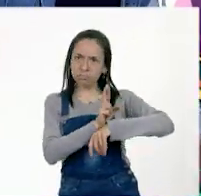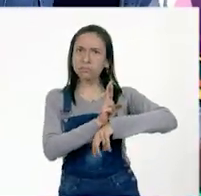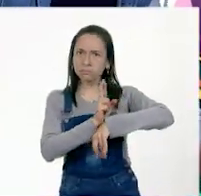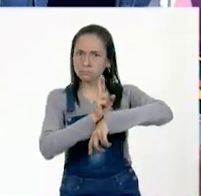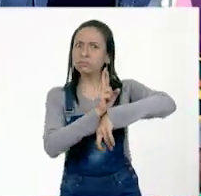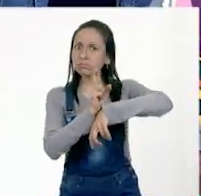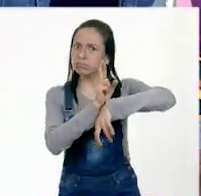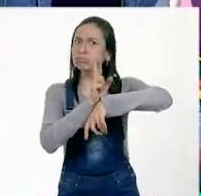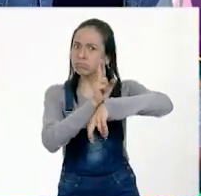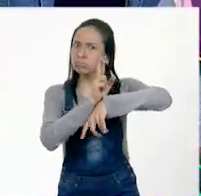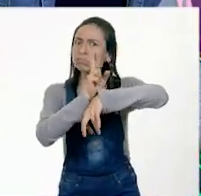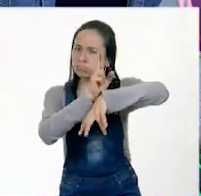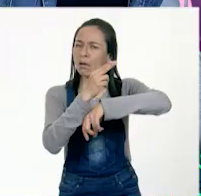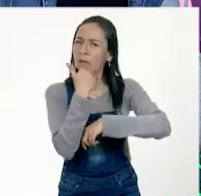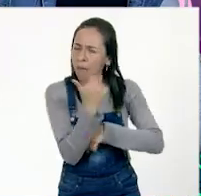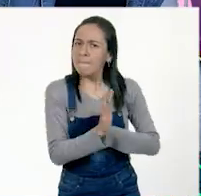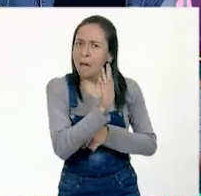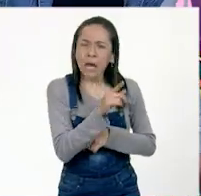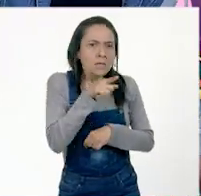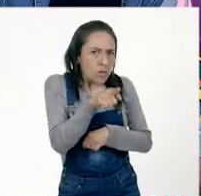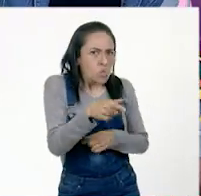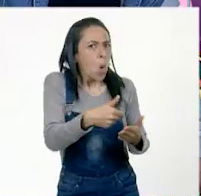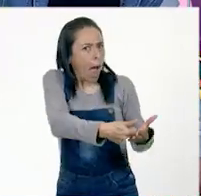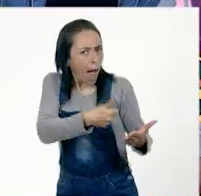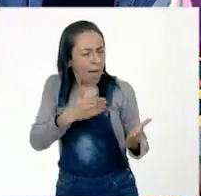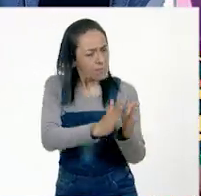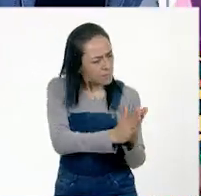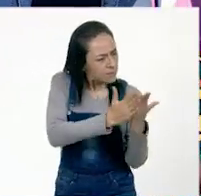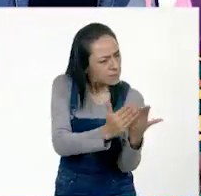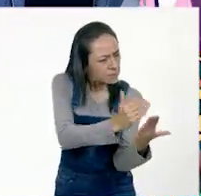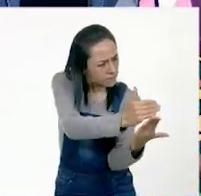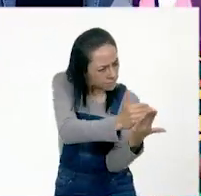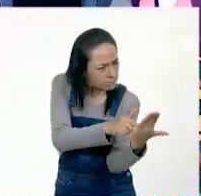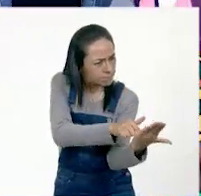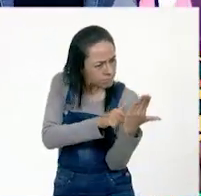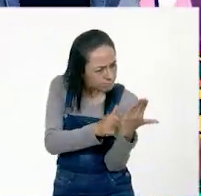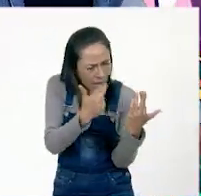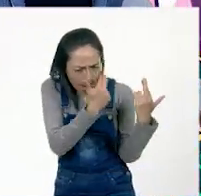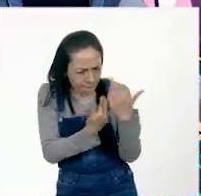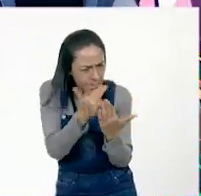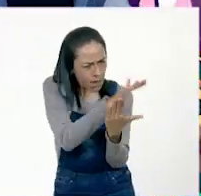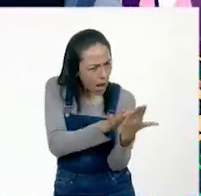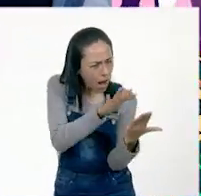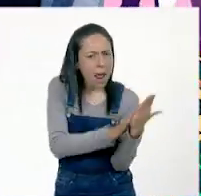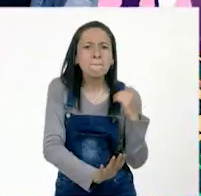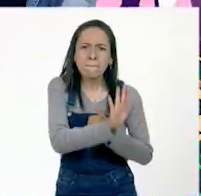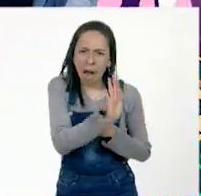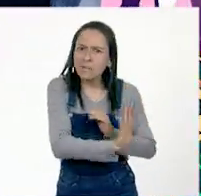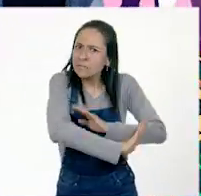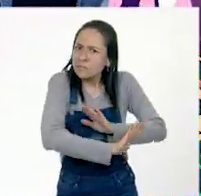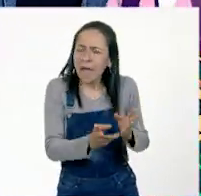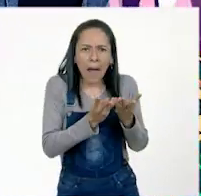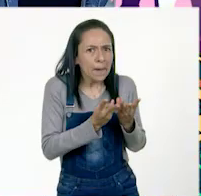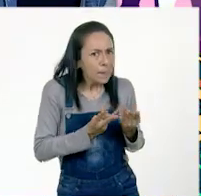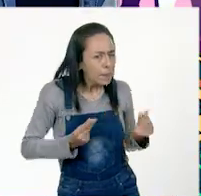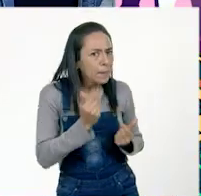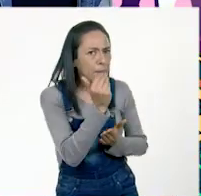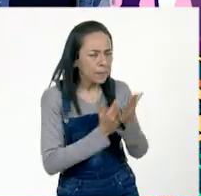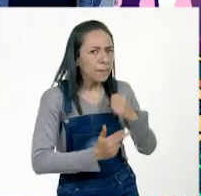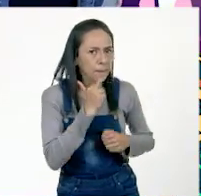el instructivo. ¡Muy bien! ¡Muy bien! Estamos retomando la ruta. ¡Ah, eso me tranquiliza bastante! ¡Muy bien, muy